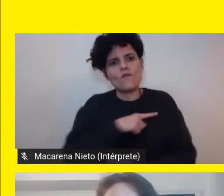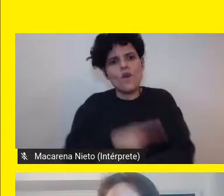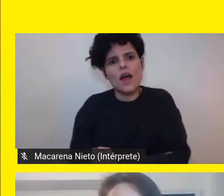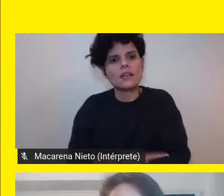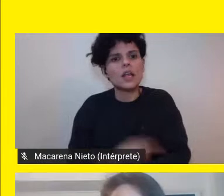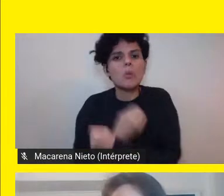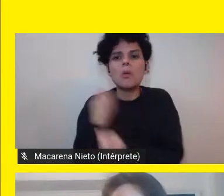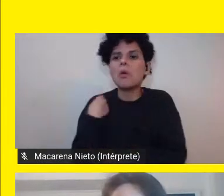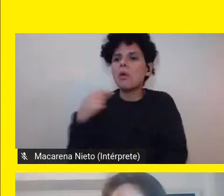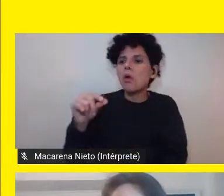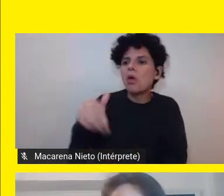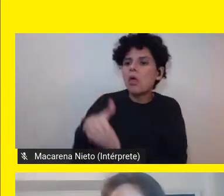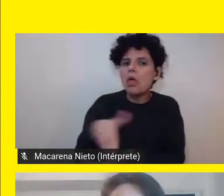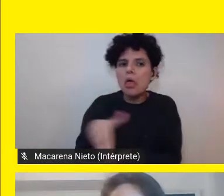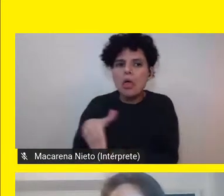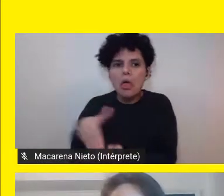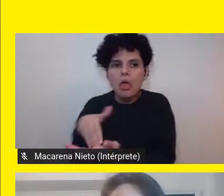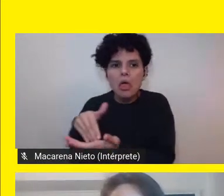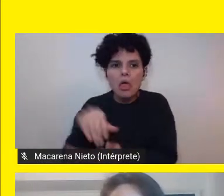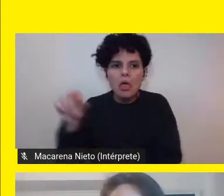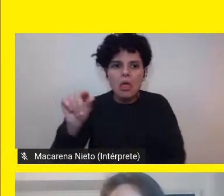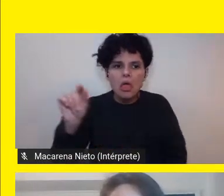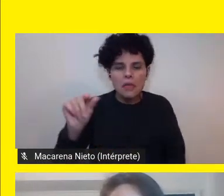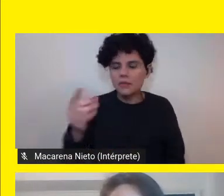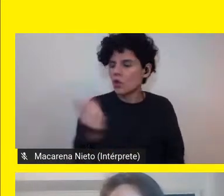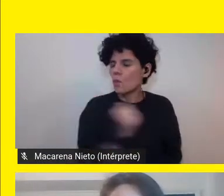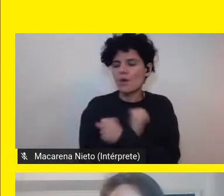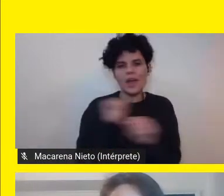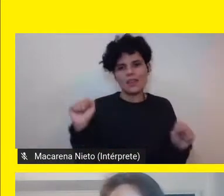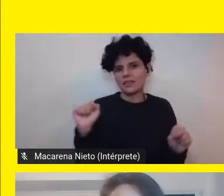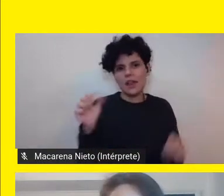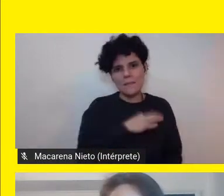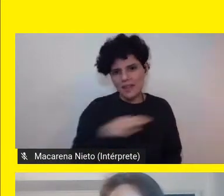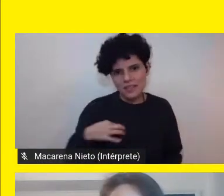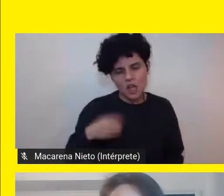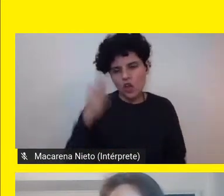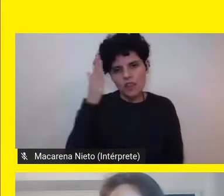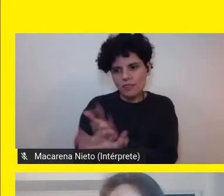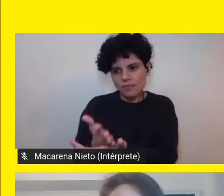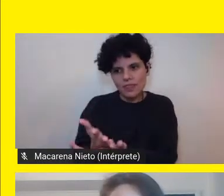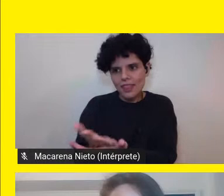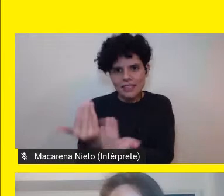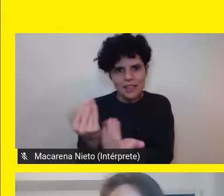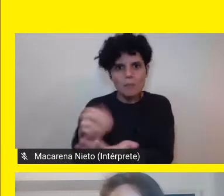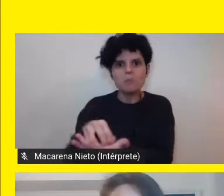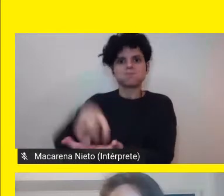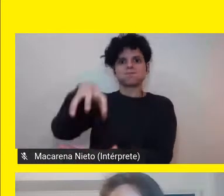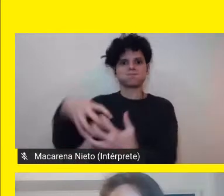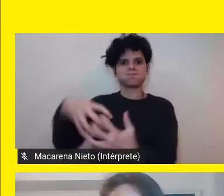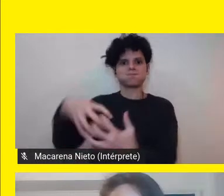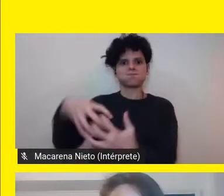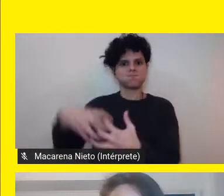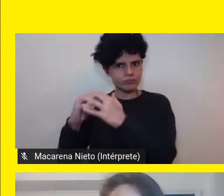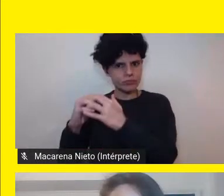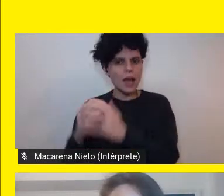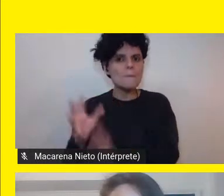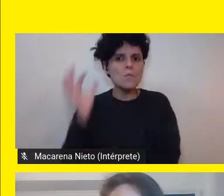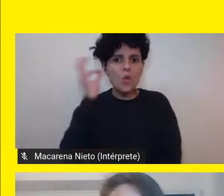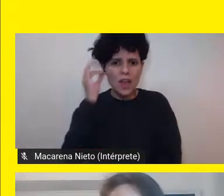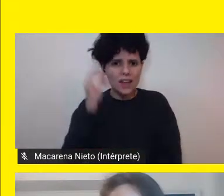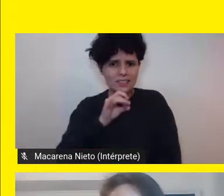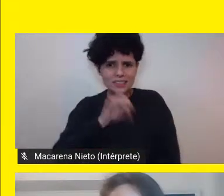hoy. Es una lucha, que exista ese ministerio, es una lucha de las mujeres de nuestro país que ha